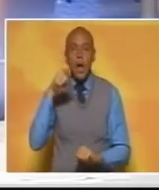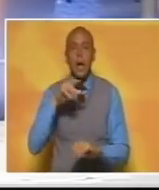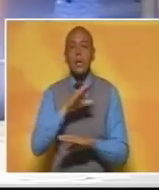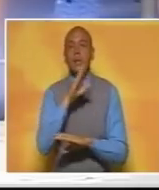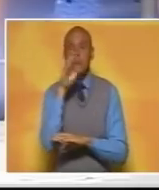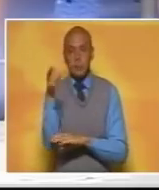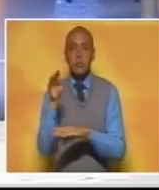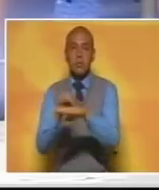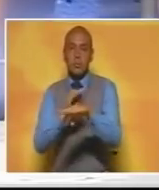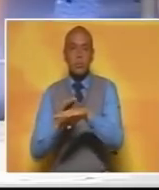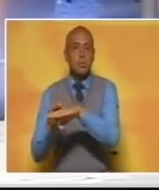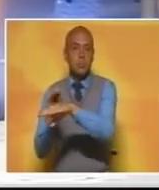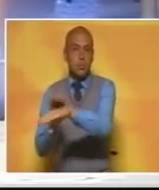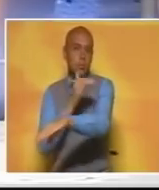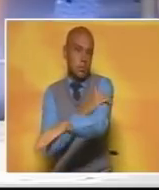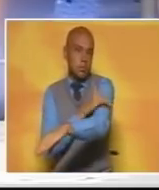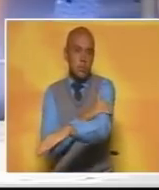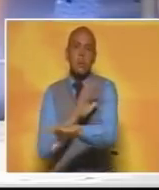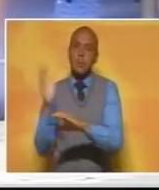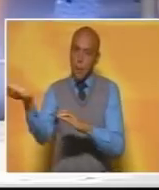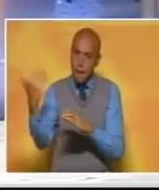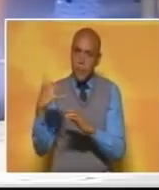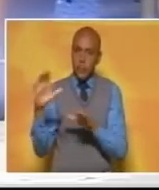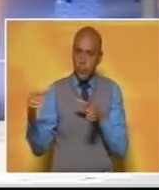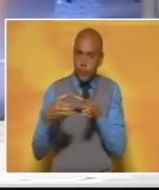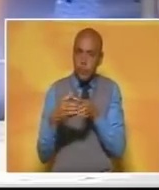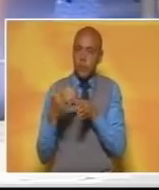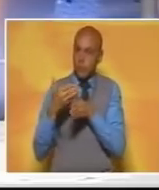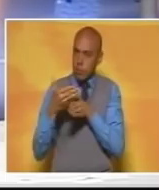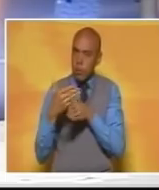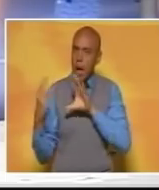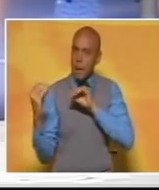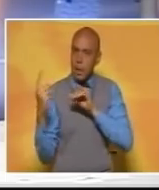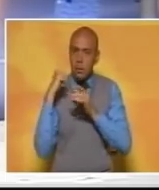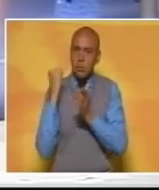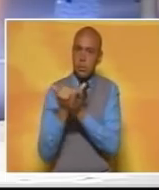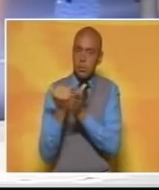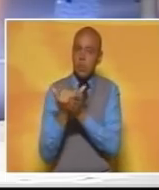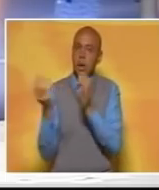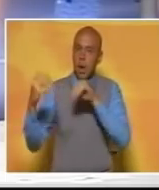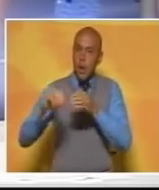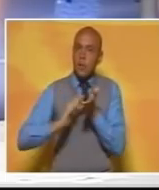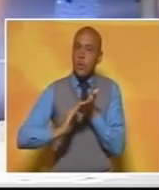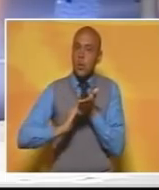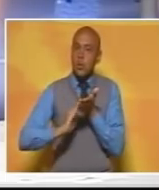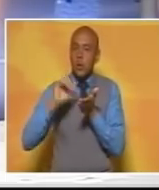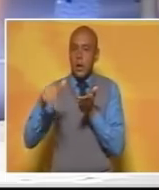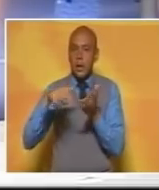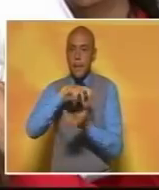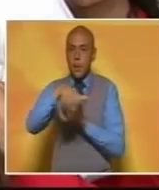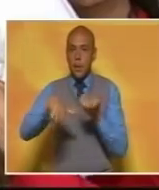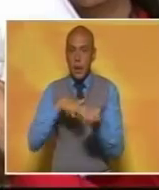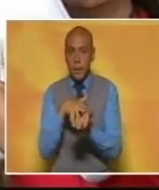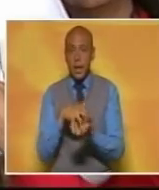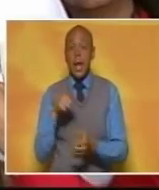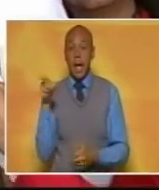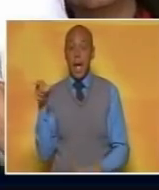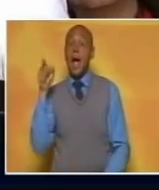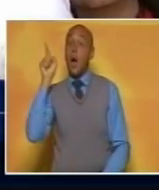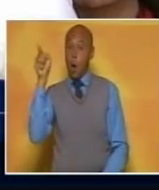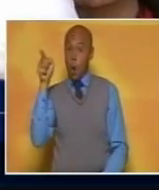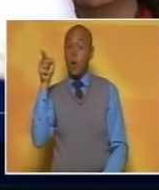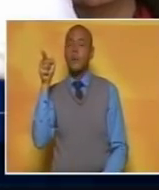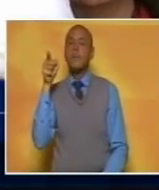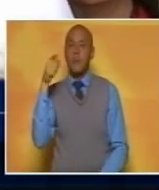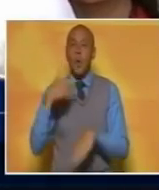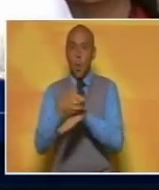mayoritarios de la oposición a sumarse a las conversaciones iniciadas con una parte a fin de solucionar la crisis en el país. Rodríguez reiteró que están dispuestos a hablar